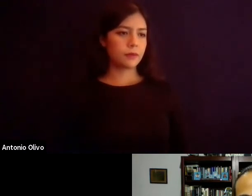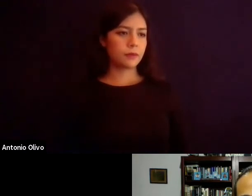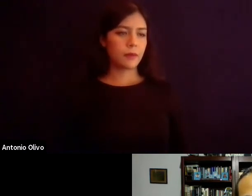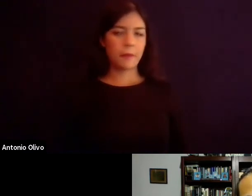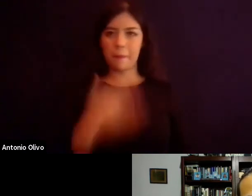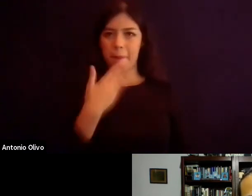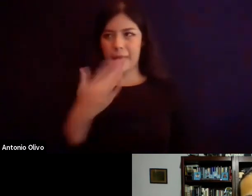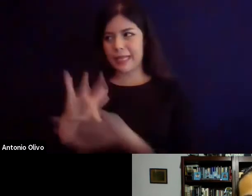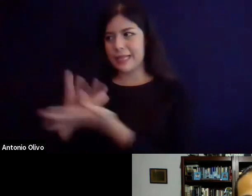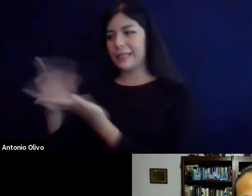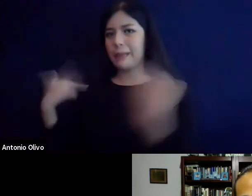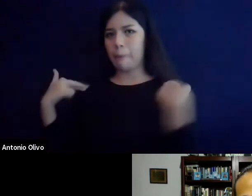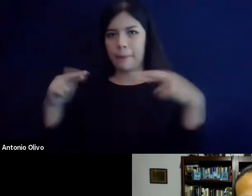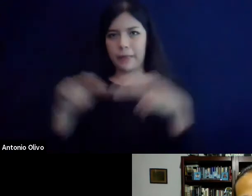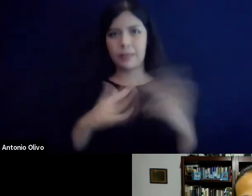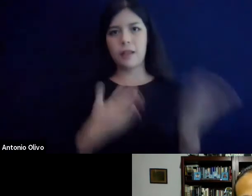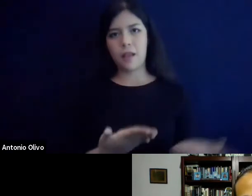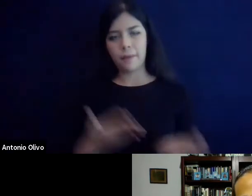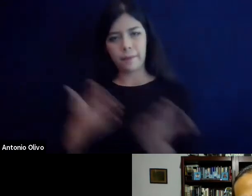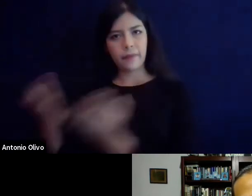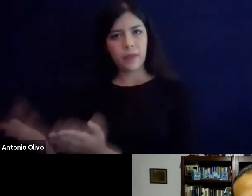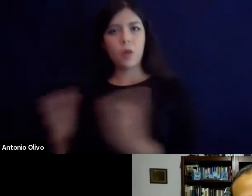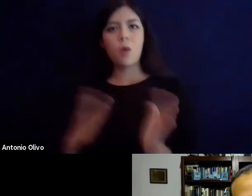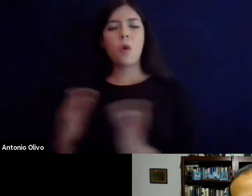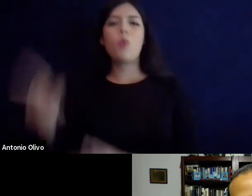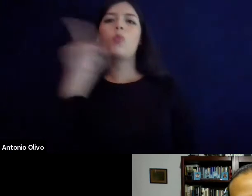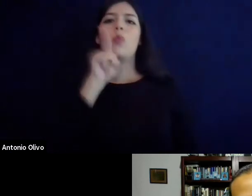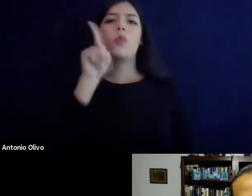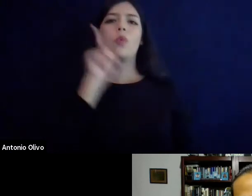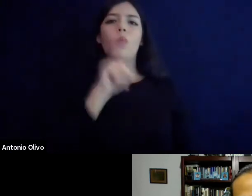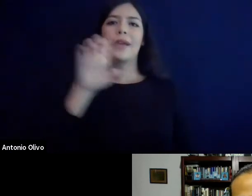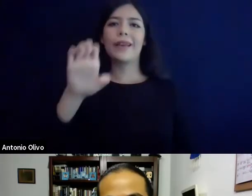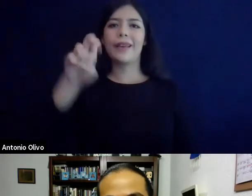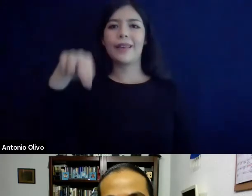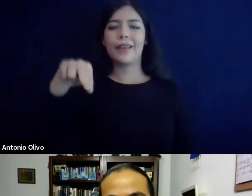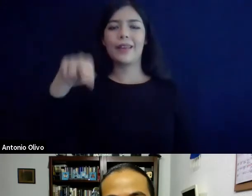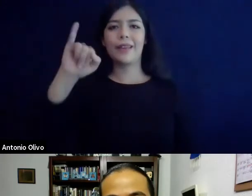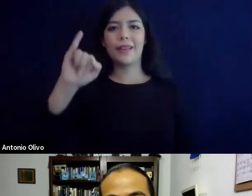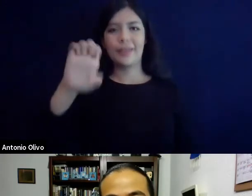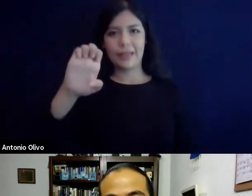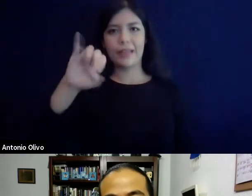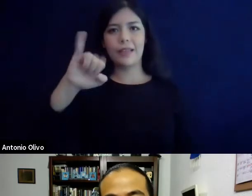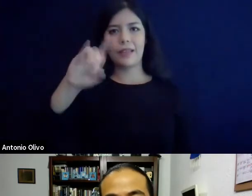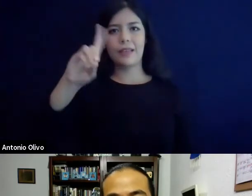la palabra a Eneida, si estás por ahí.